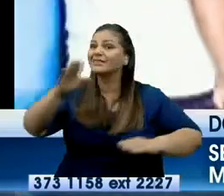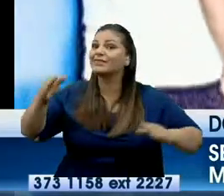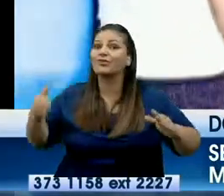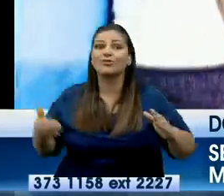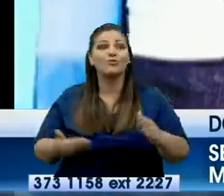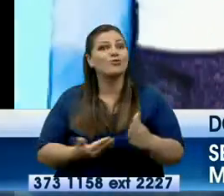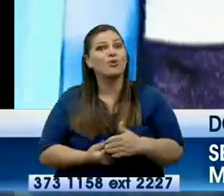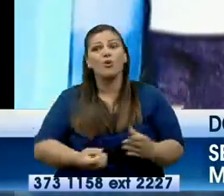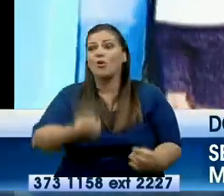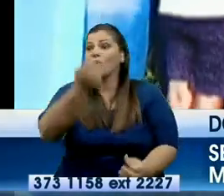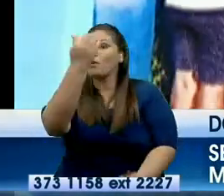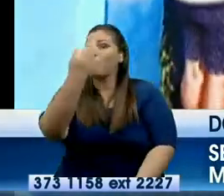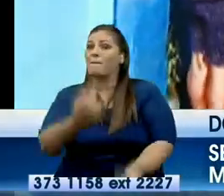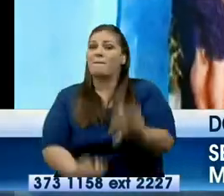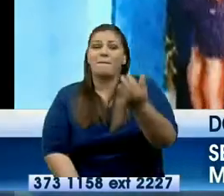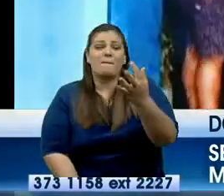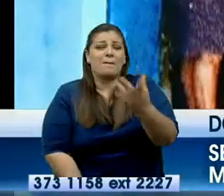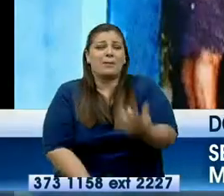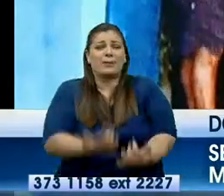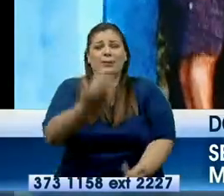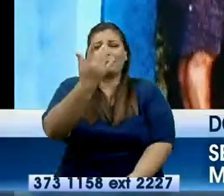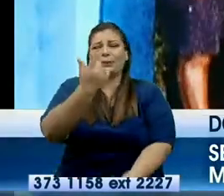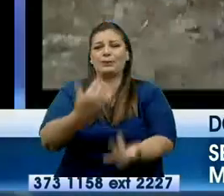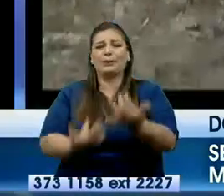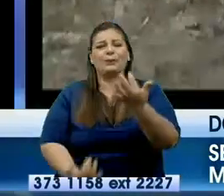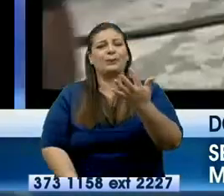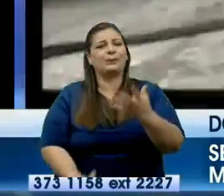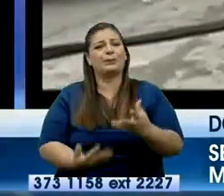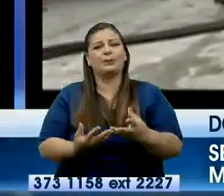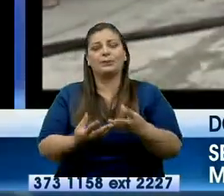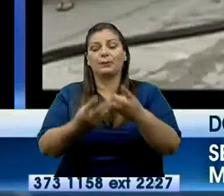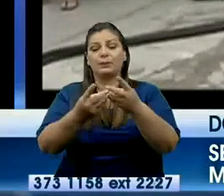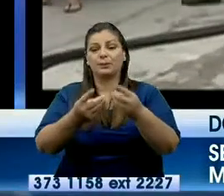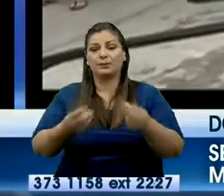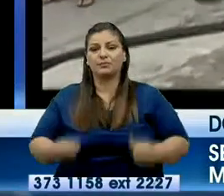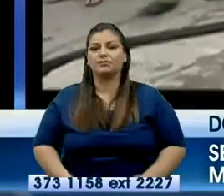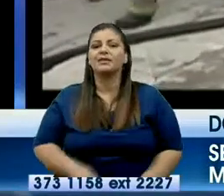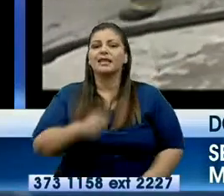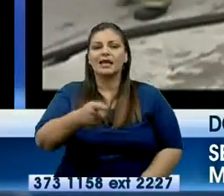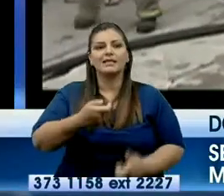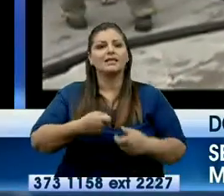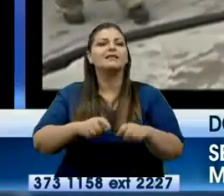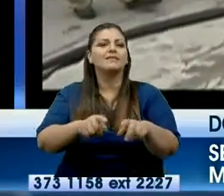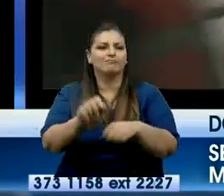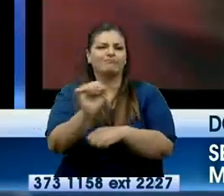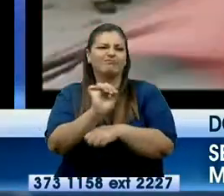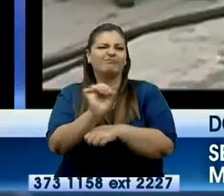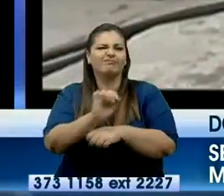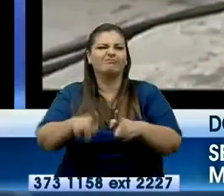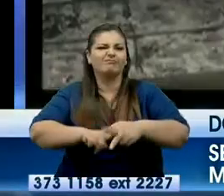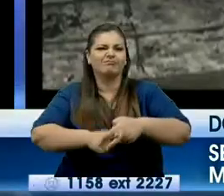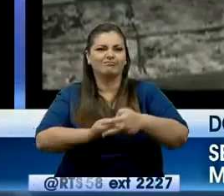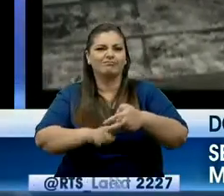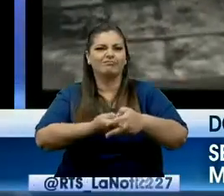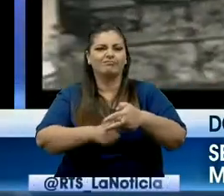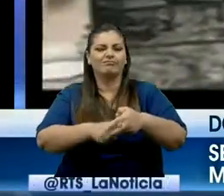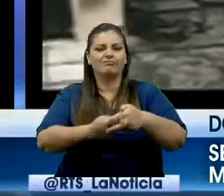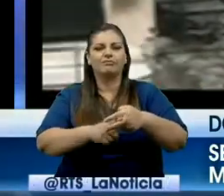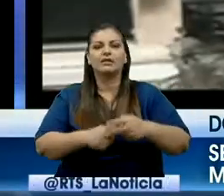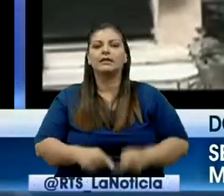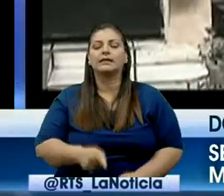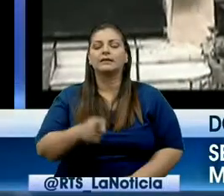prendido. En el interior se trata de un taller mecánico en el